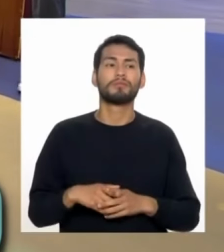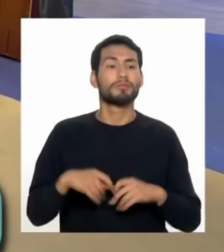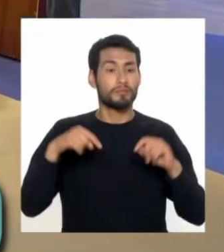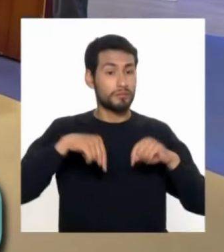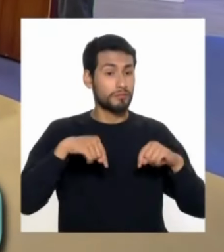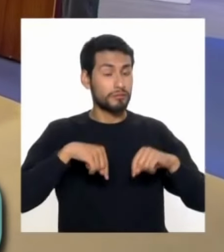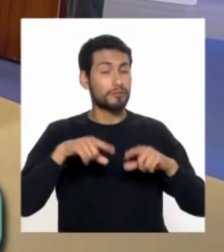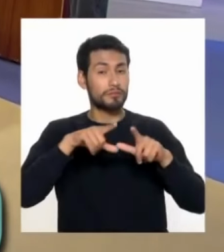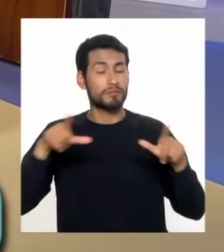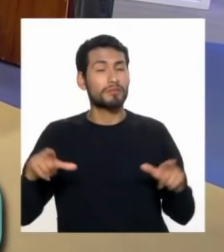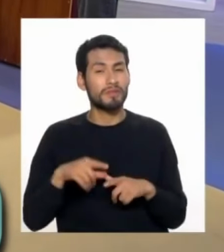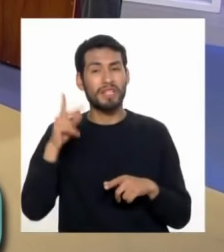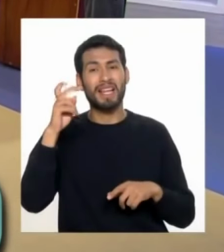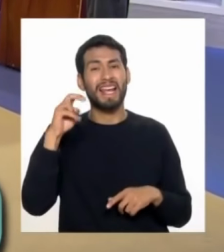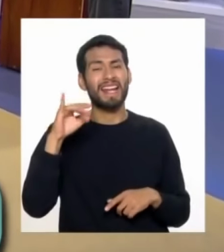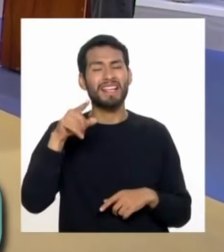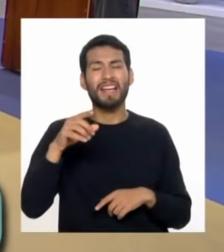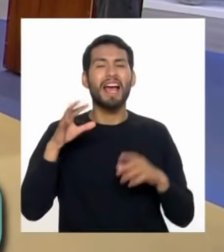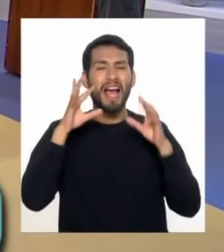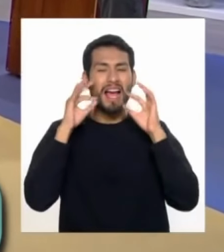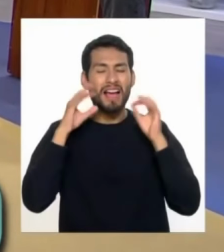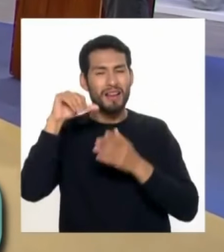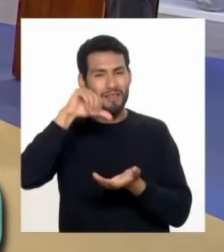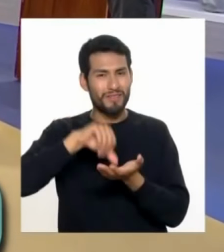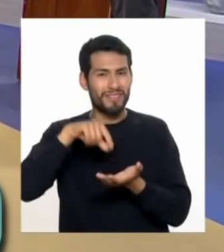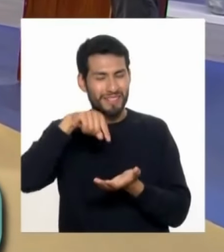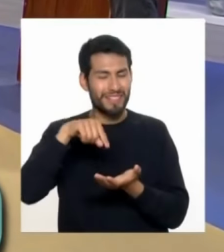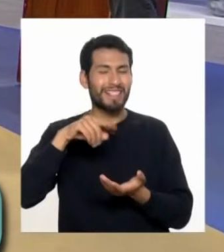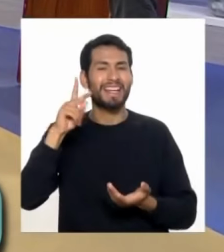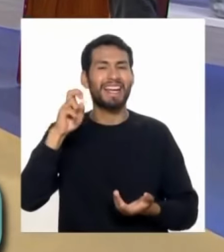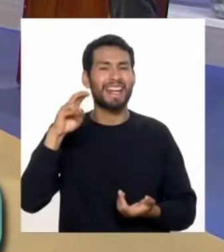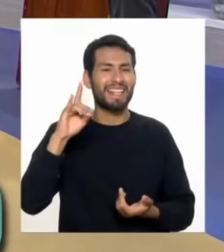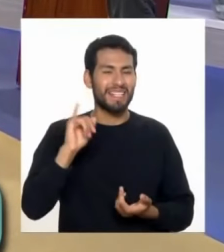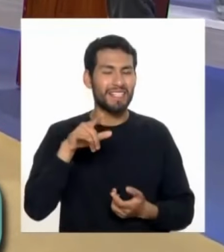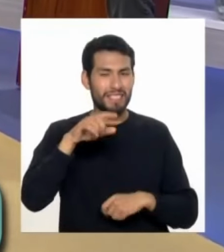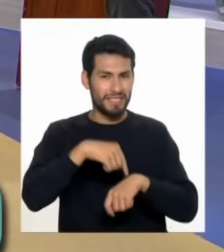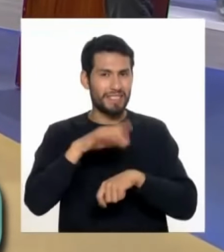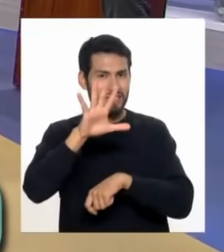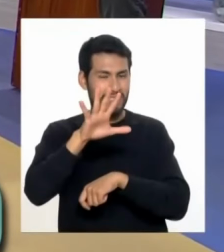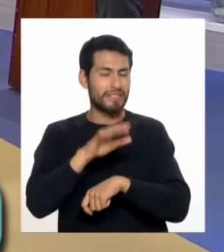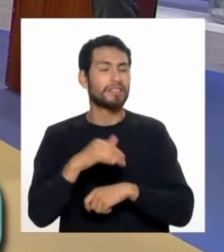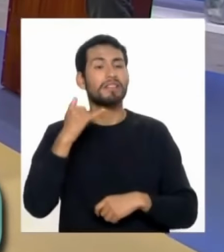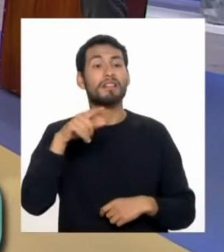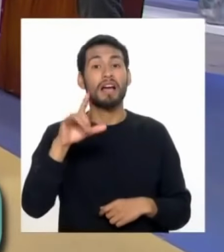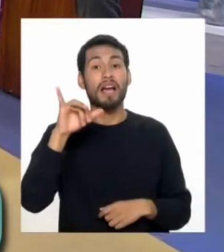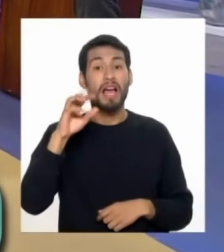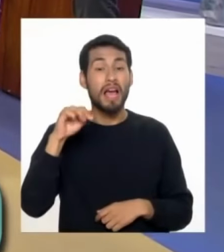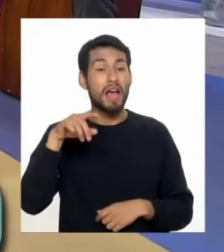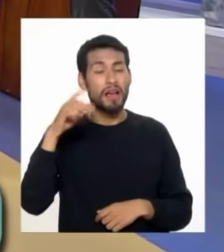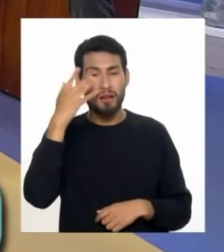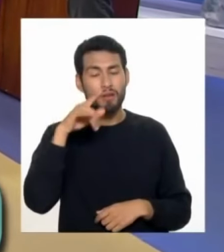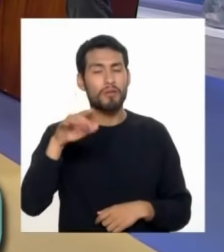Hoy es en el Parque Kennedy a las 5 de la tarde. Y el Jam Afroperuano pueden comunicarse al